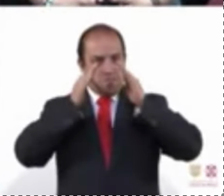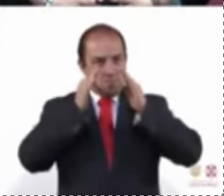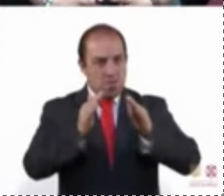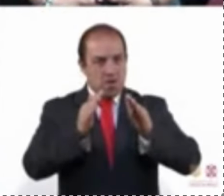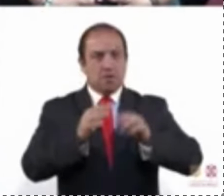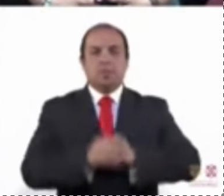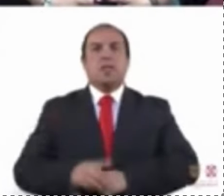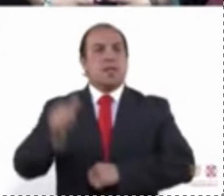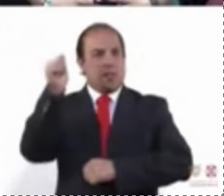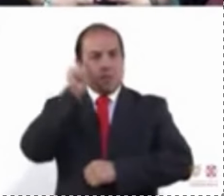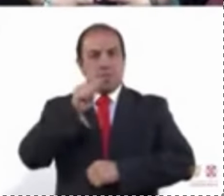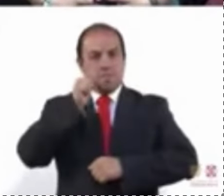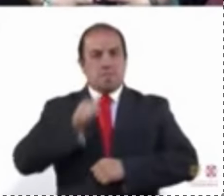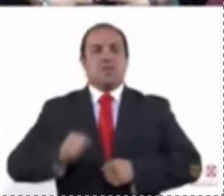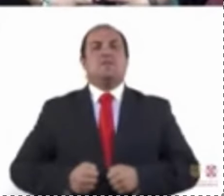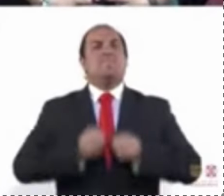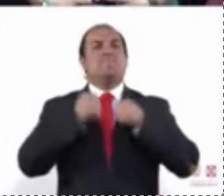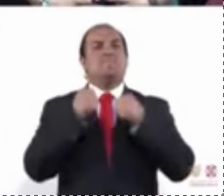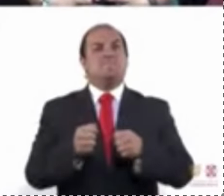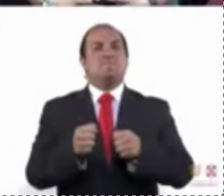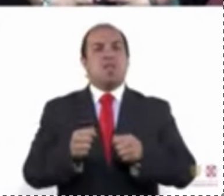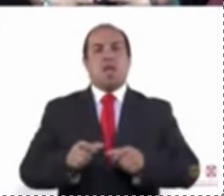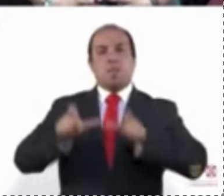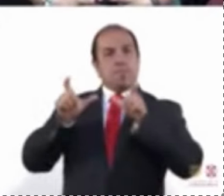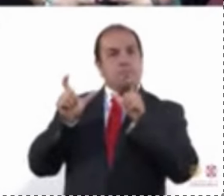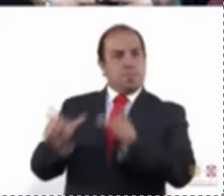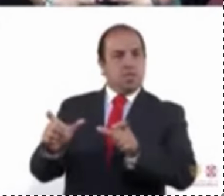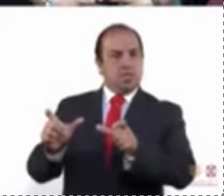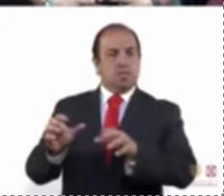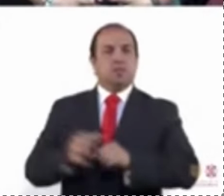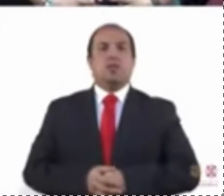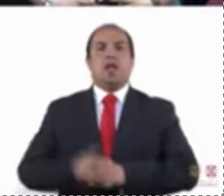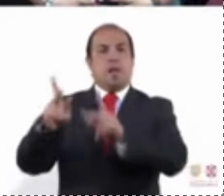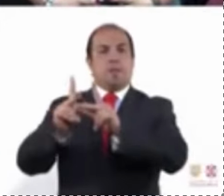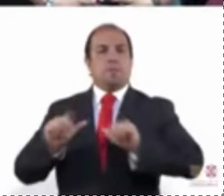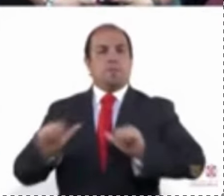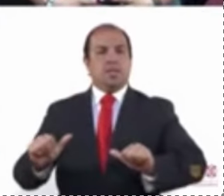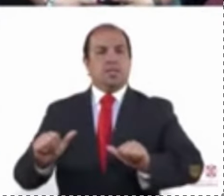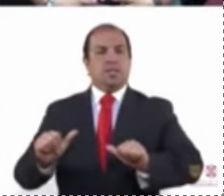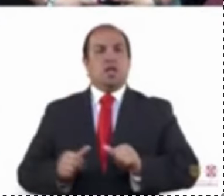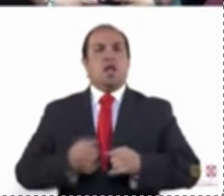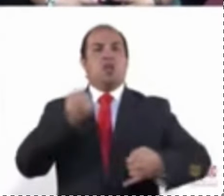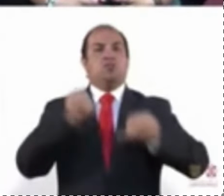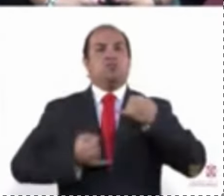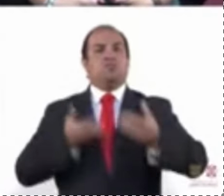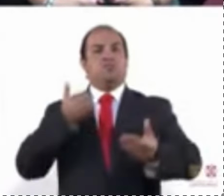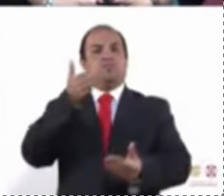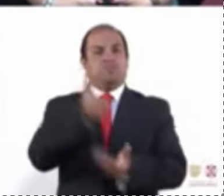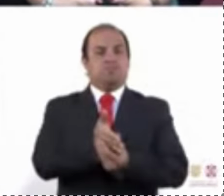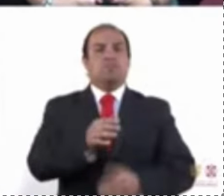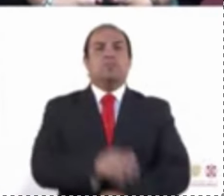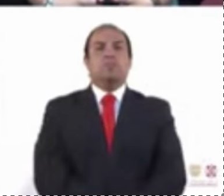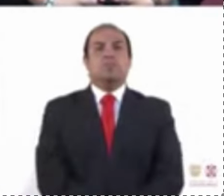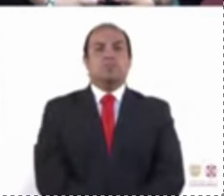para garantizar la seguridad, la paz y el acceso a la justicia.